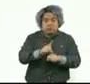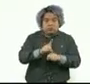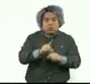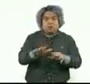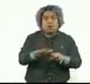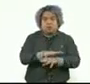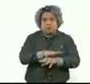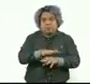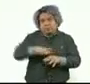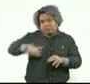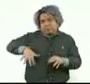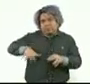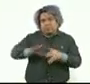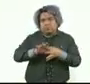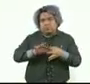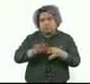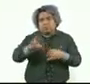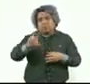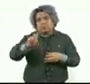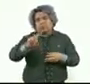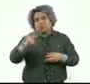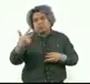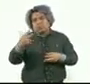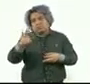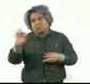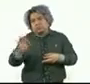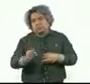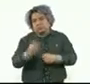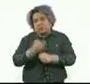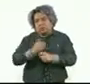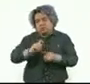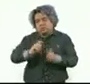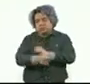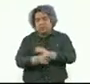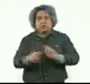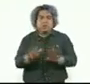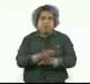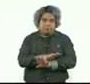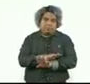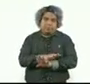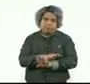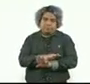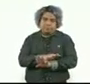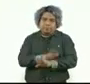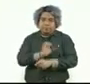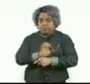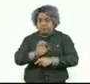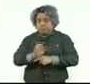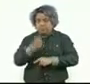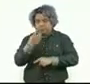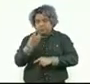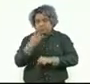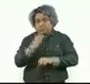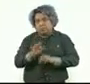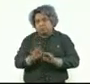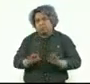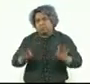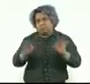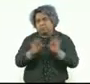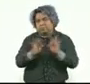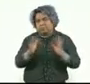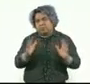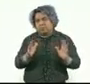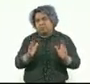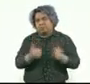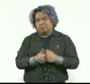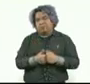de, como ya se señalaba, de 38% a lo que tenemos. Entonces, ese es, digamos, el punto